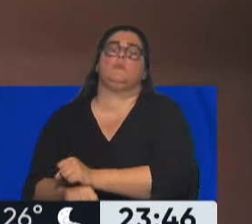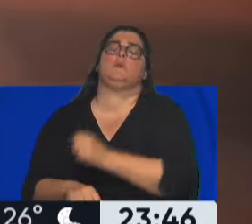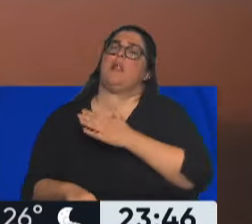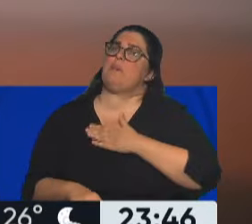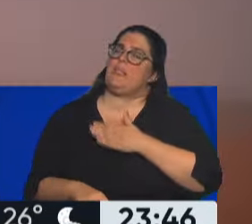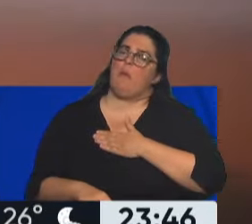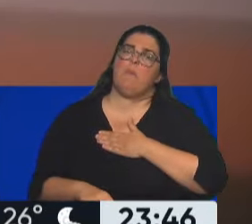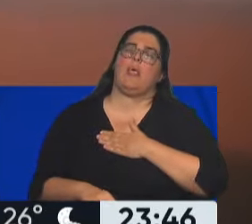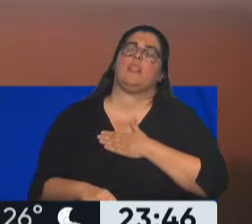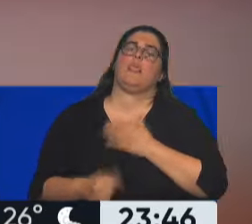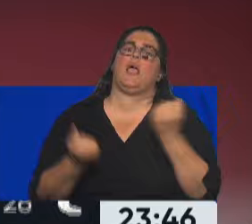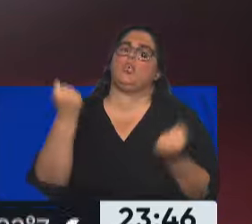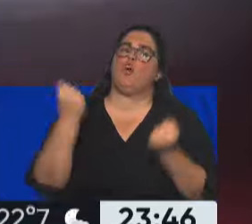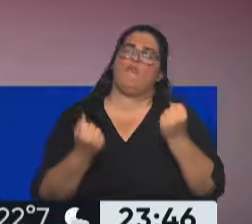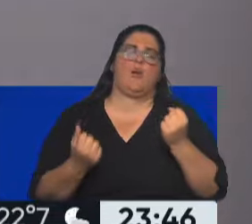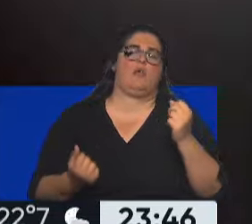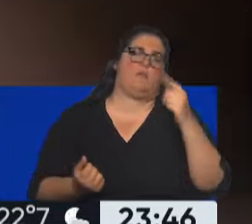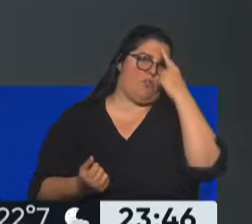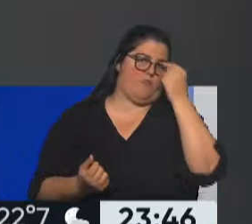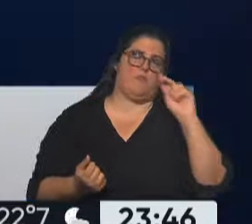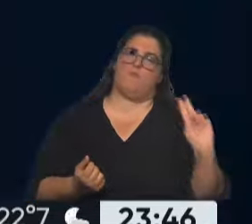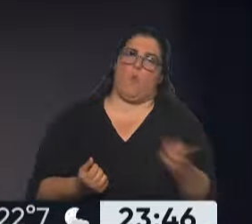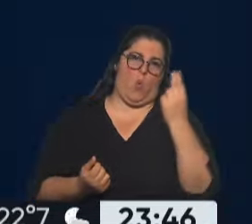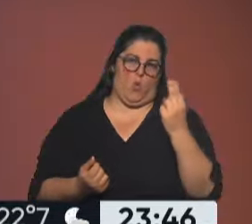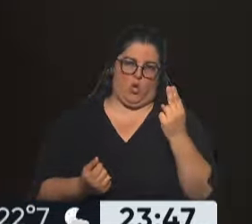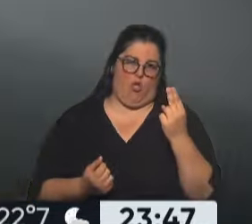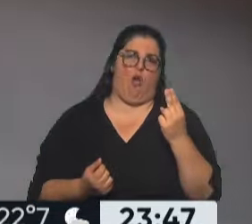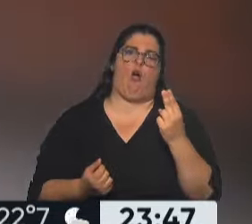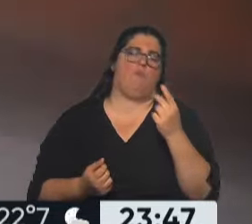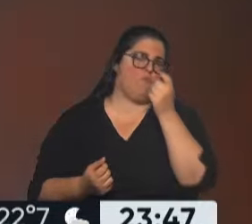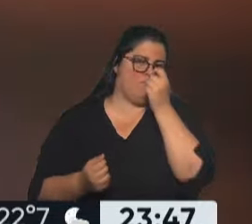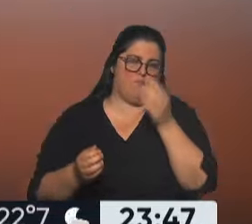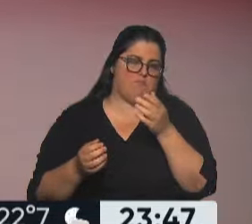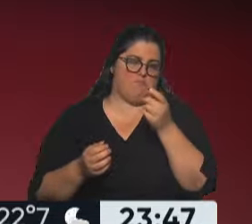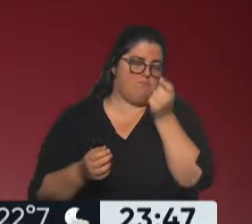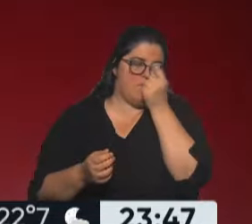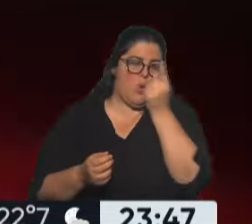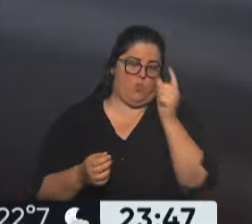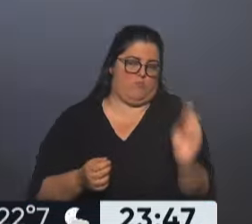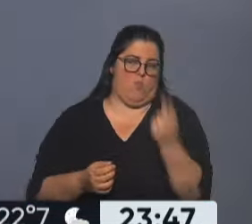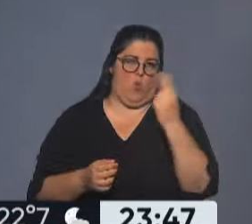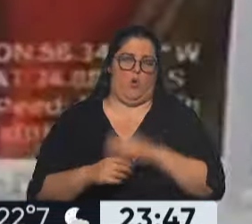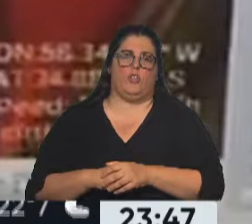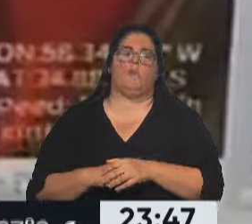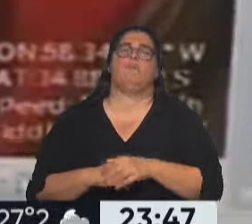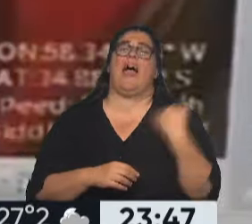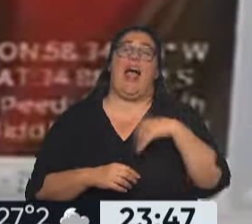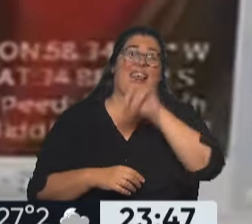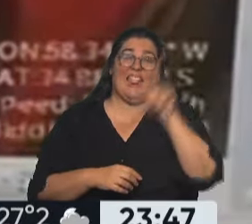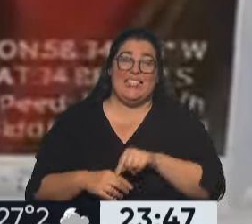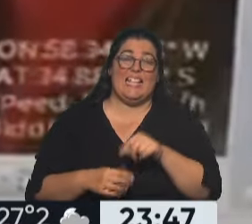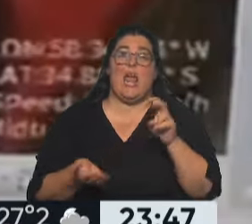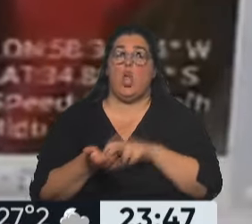el colectivero falleció prácticamente de inmediato. Ahora, otros temas de nuestro país en